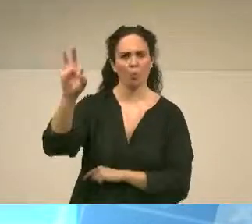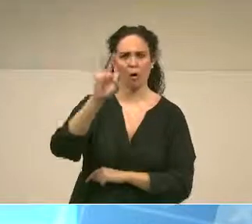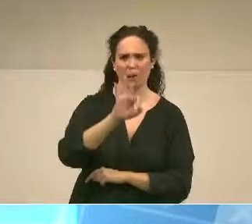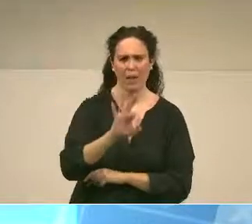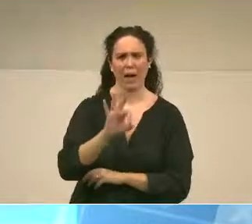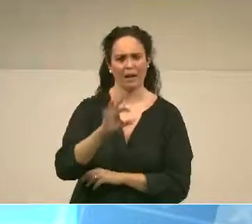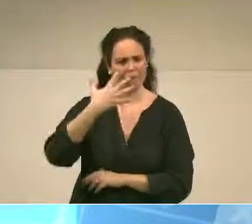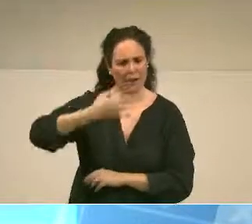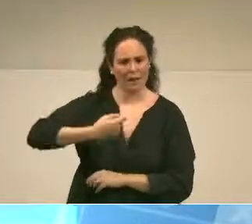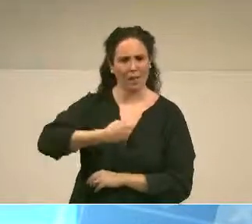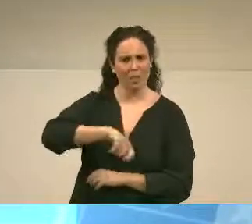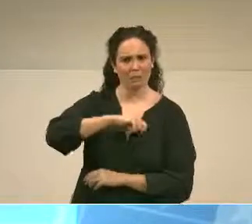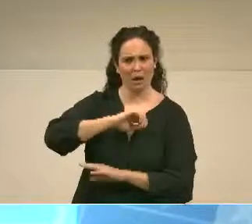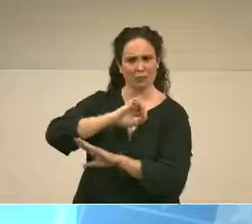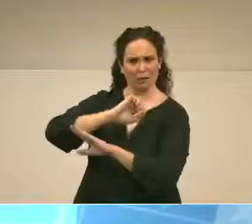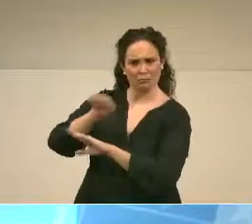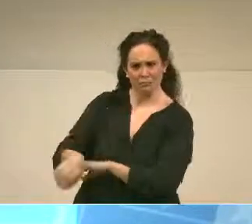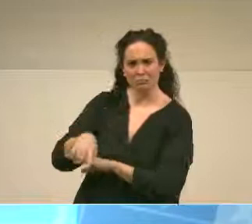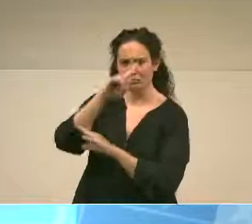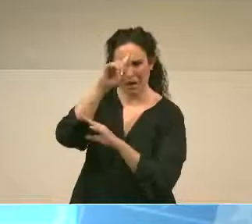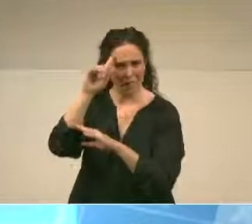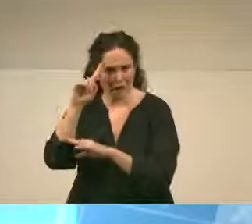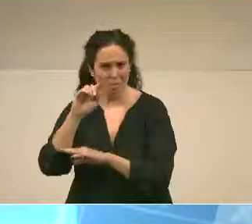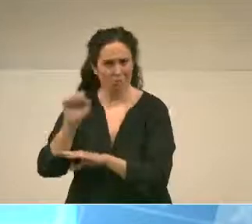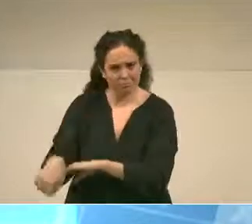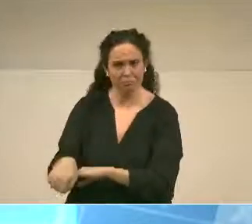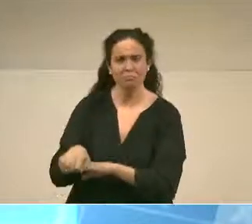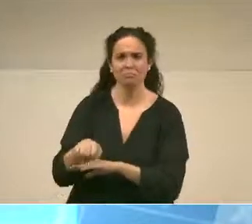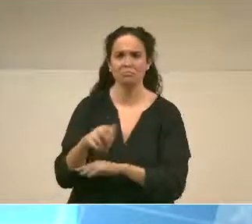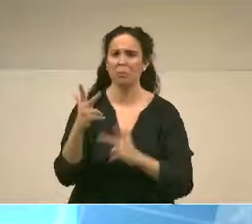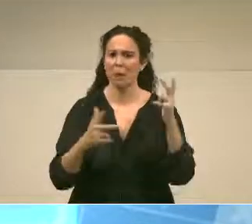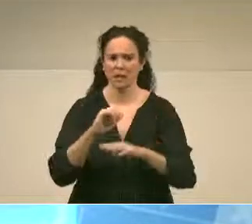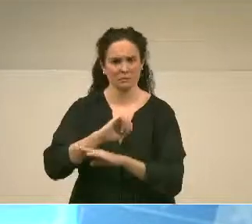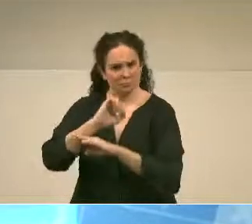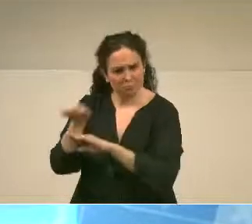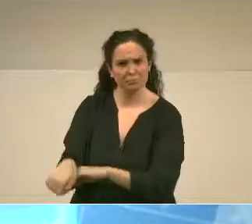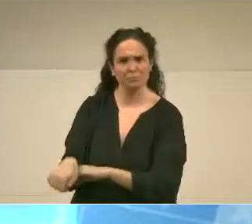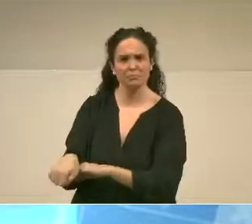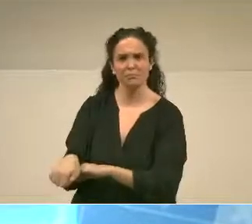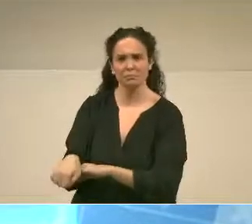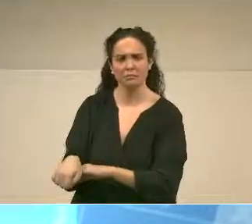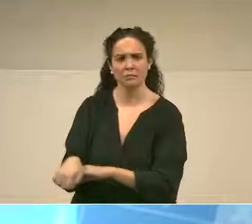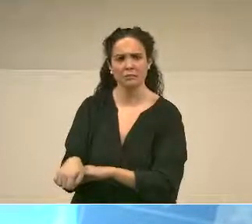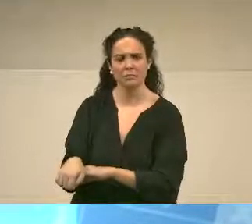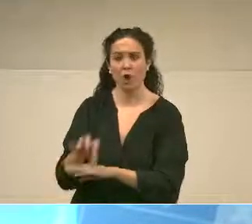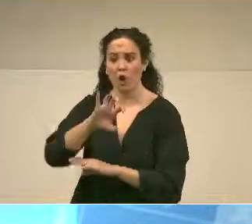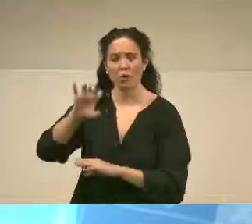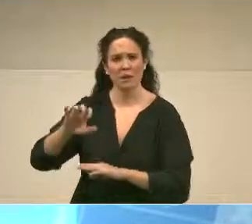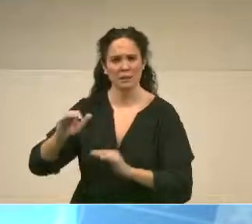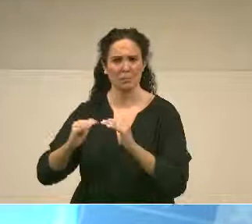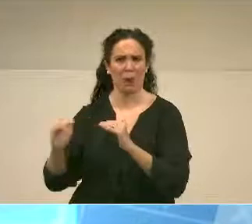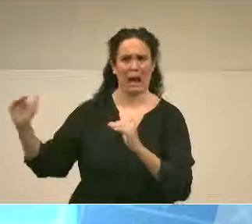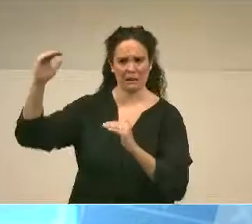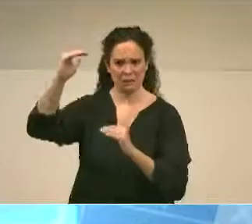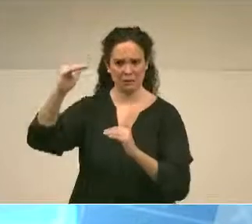España, Madrid o Euskadi, están adoptando medidas en algunos casos más severas, ¿no?, de las que se ven en